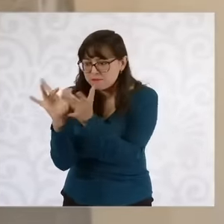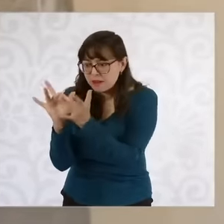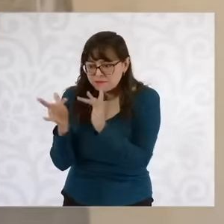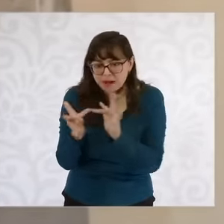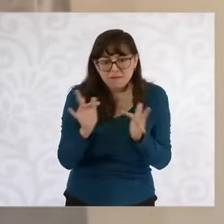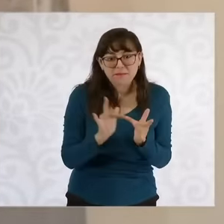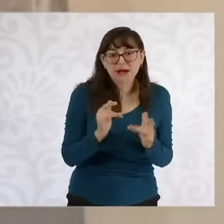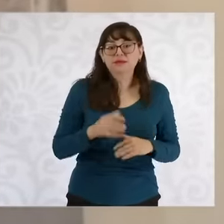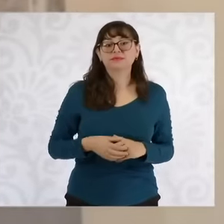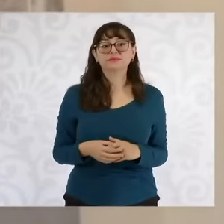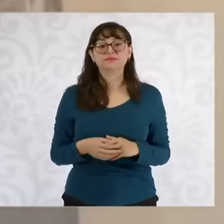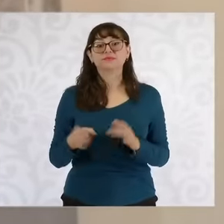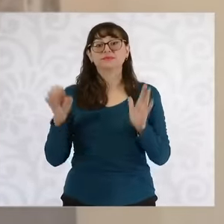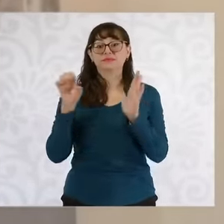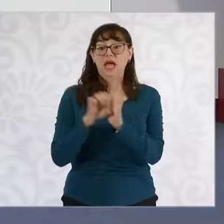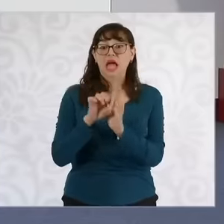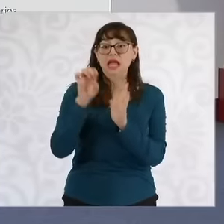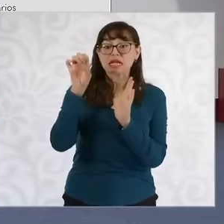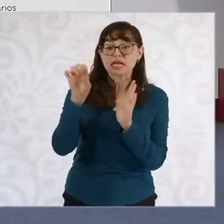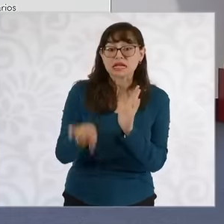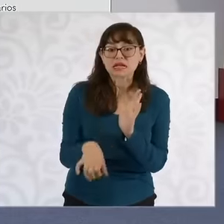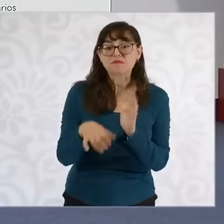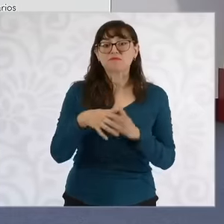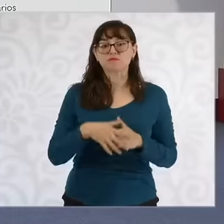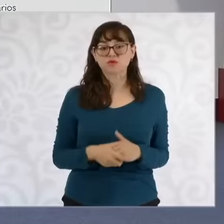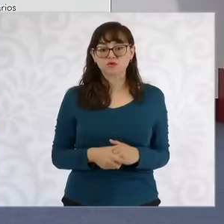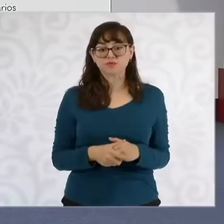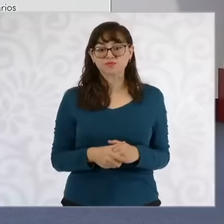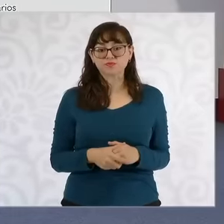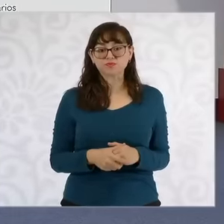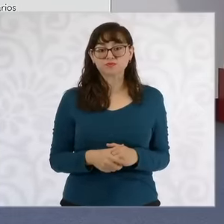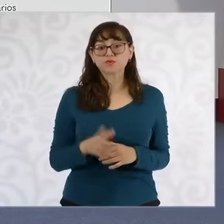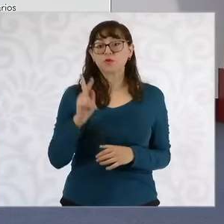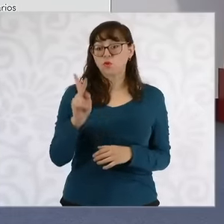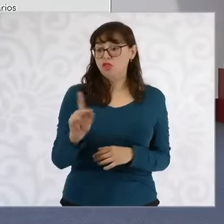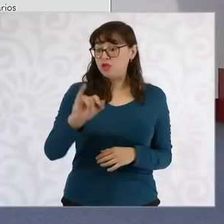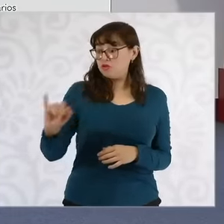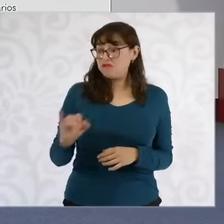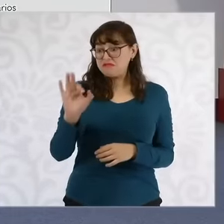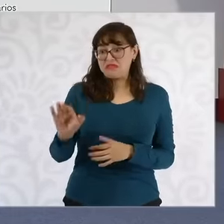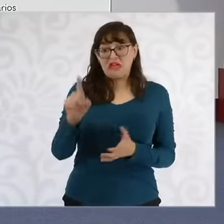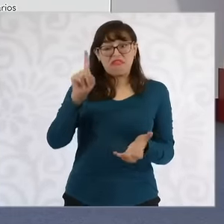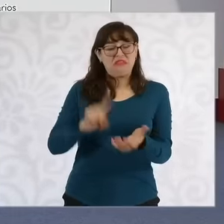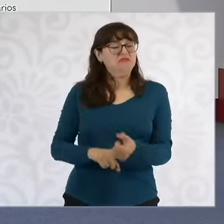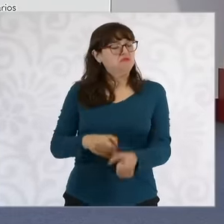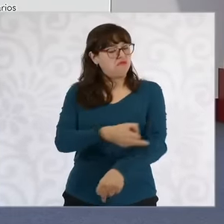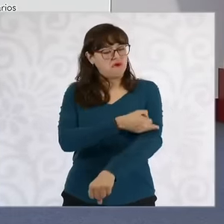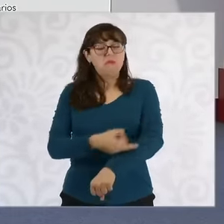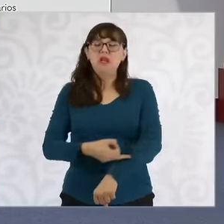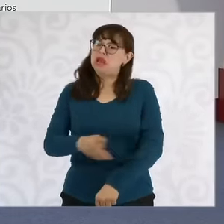Ejemplos. El nepotismo se ha instalado en el Poder Judicial de la Federación.